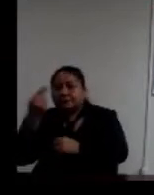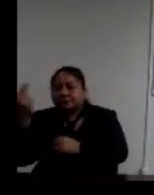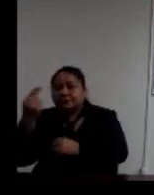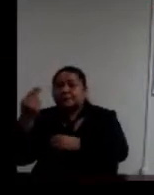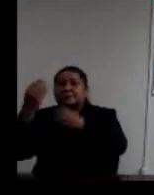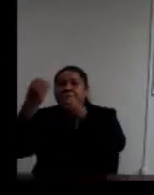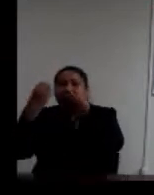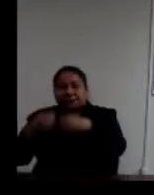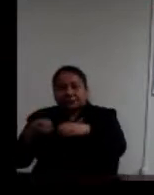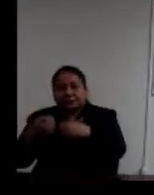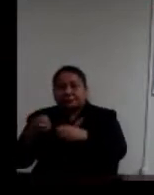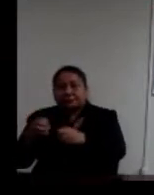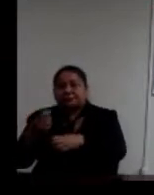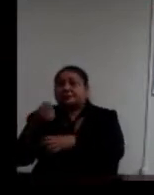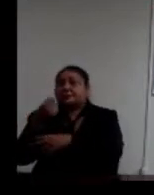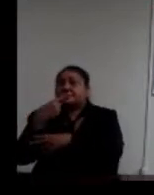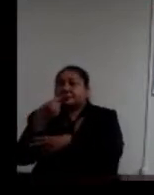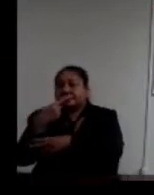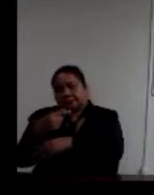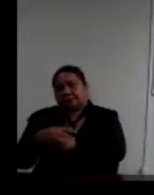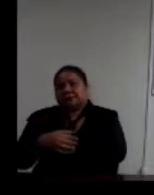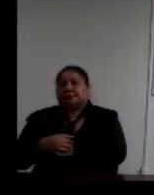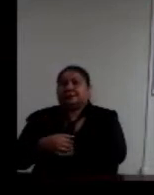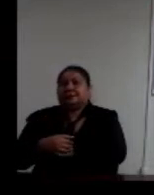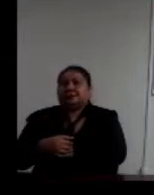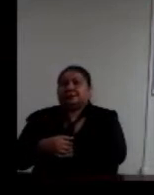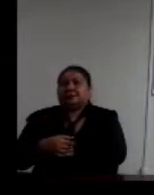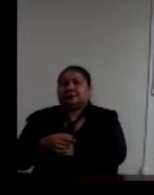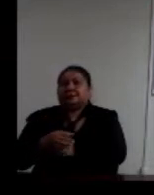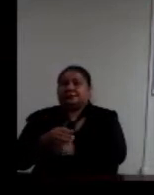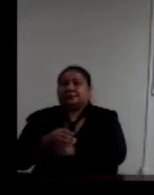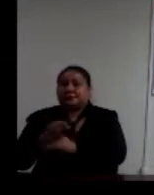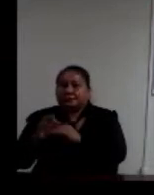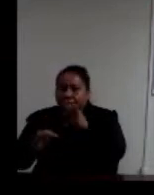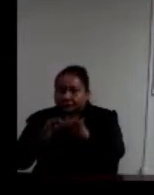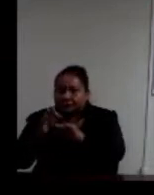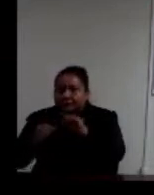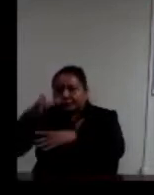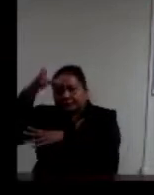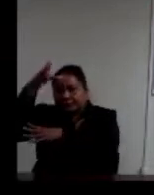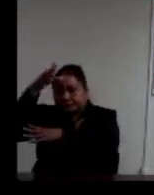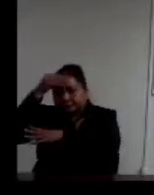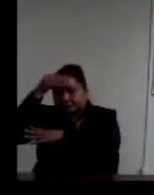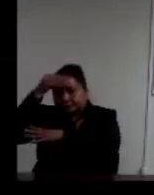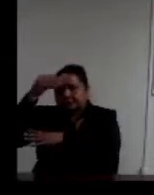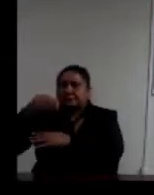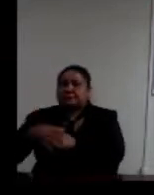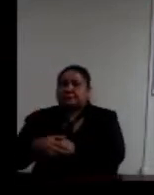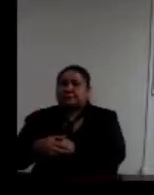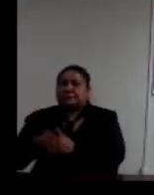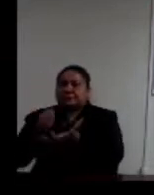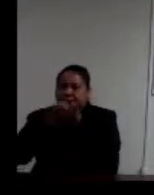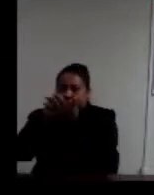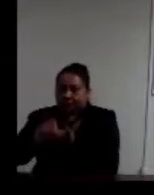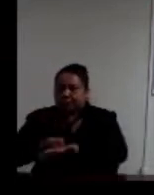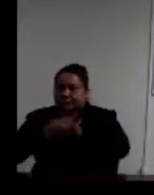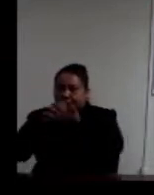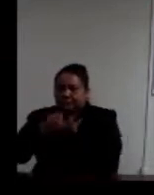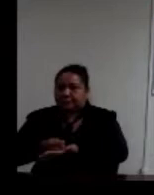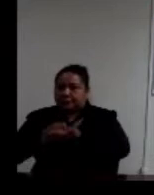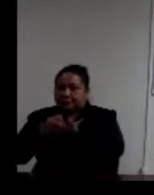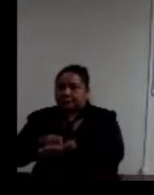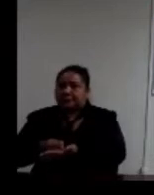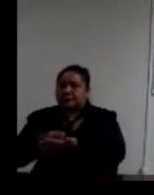tratamiento farmacológico para sus descargas y un tratamiento específico para su aprendizaje que se llama terapia de